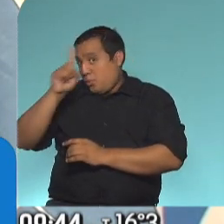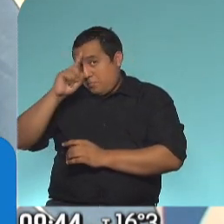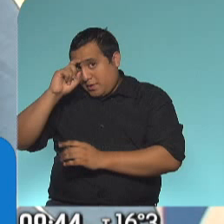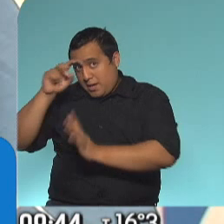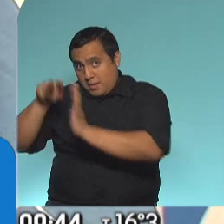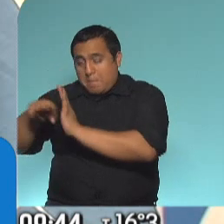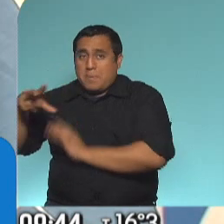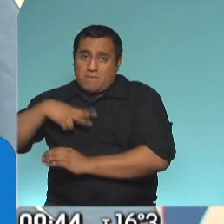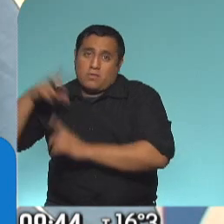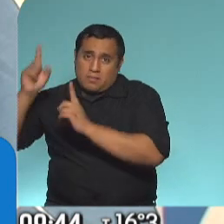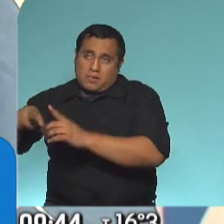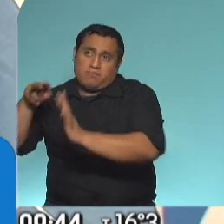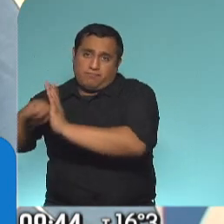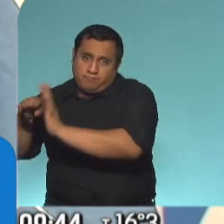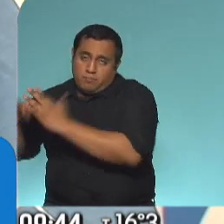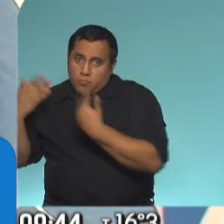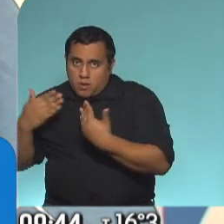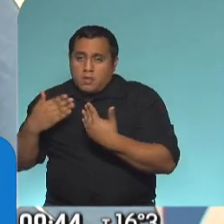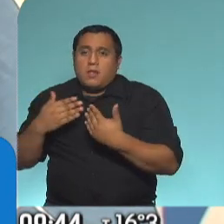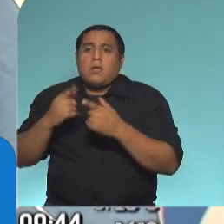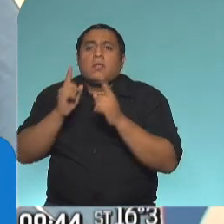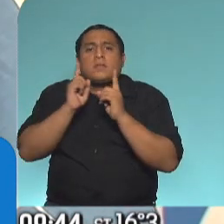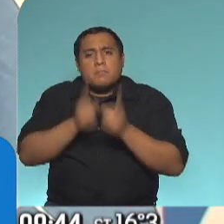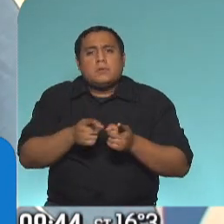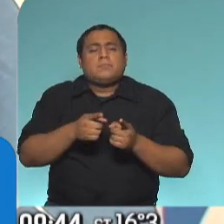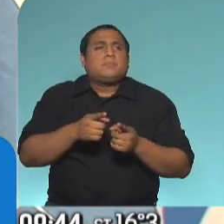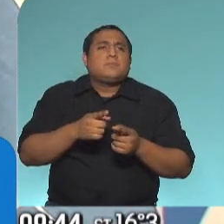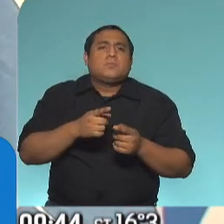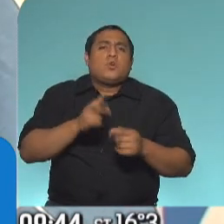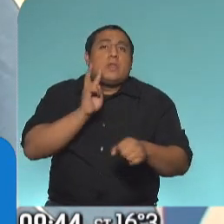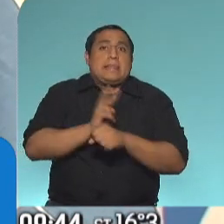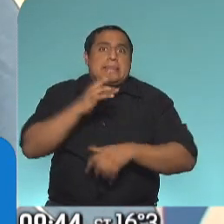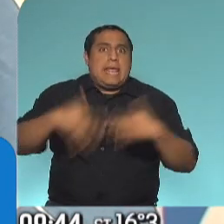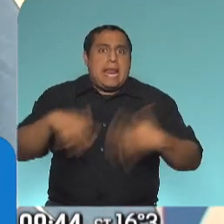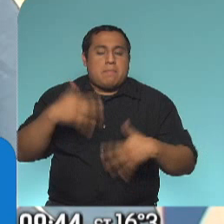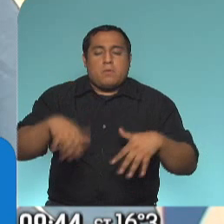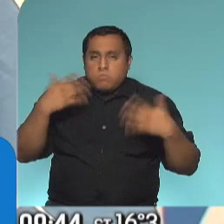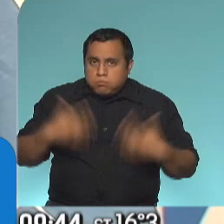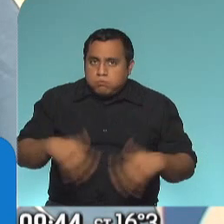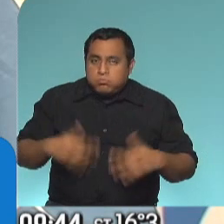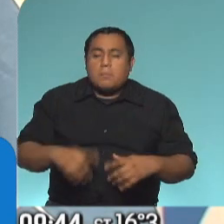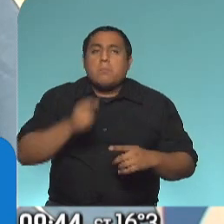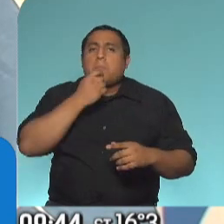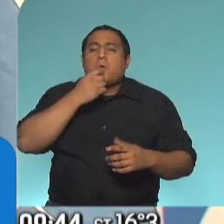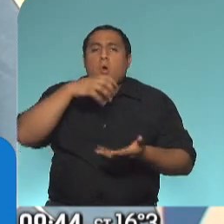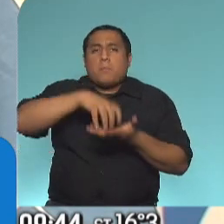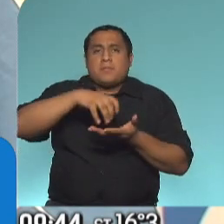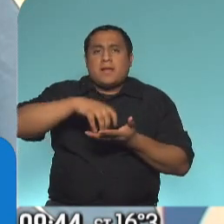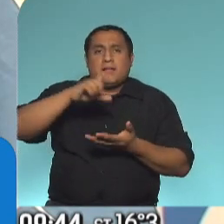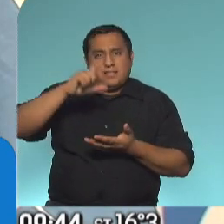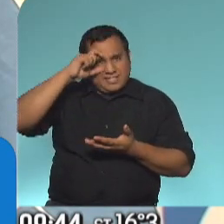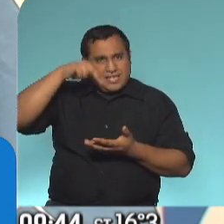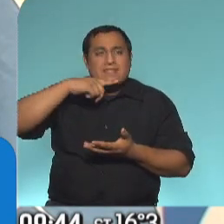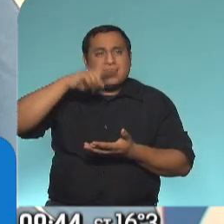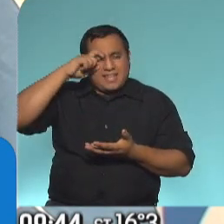hospitalario, en el ámbito de terapia en particular. Por ejemplo, el Hospital Centeno, Gobernador Centeno